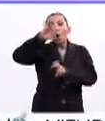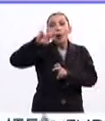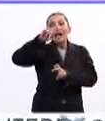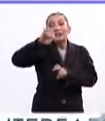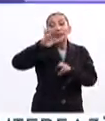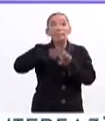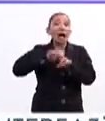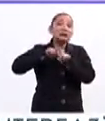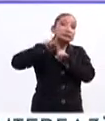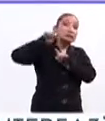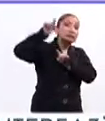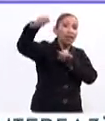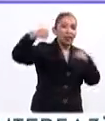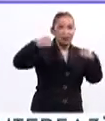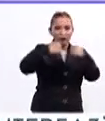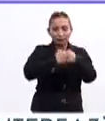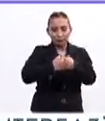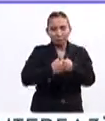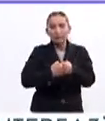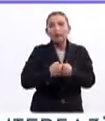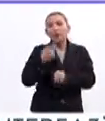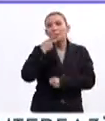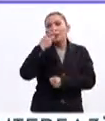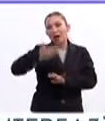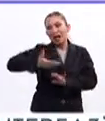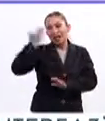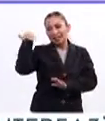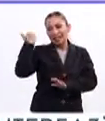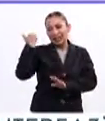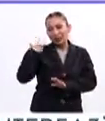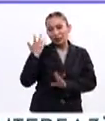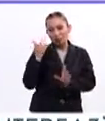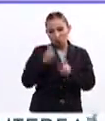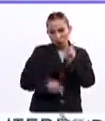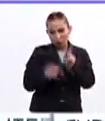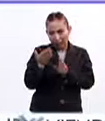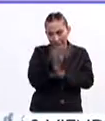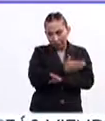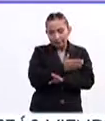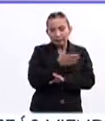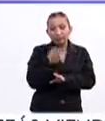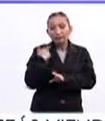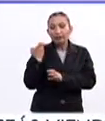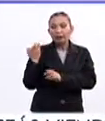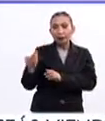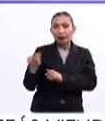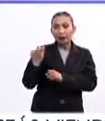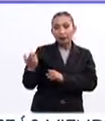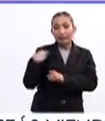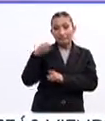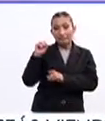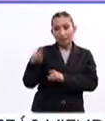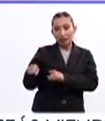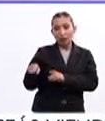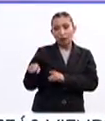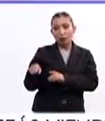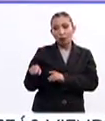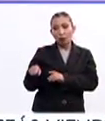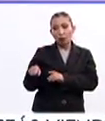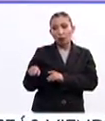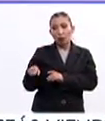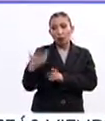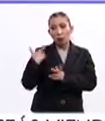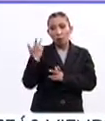las fronteras. Y bueno, hablábamos antes de irnos al corte que esta formó parte de